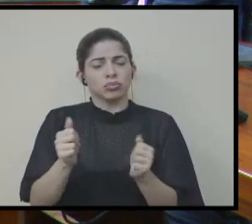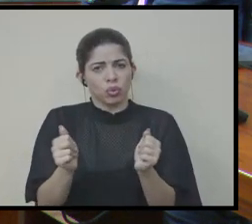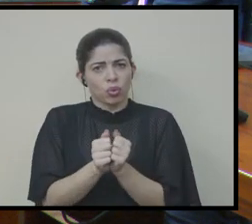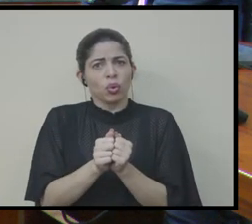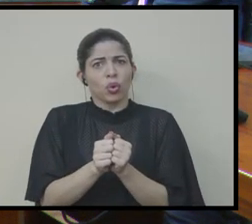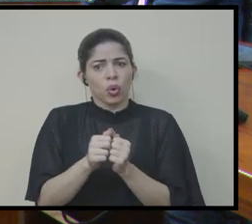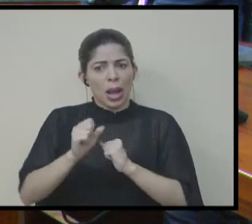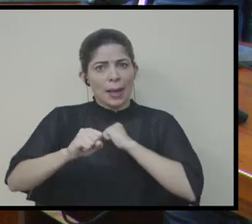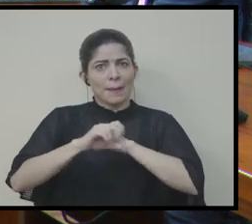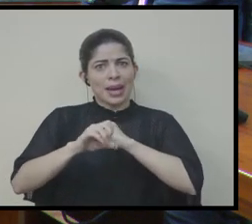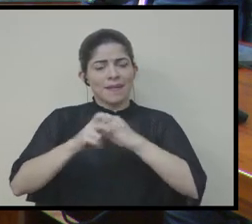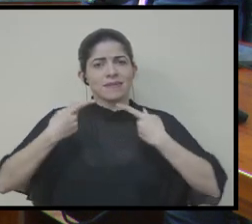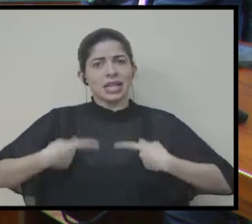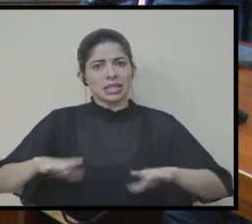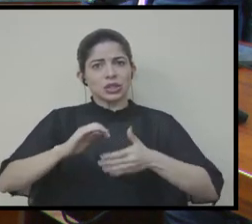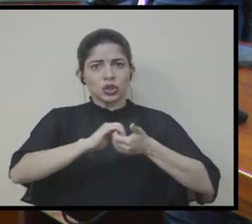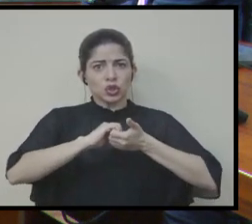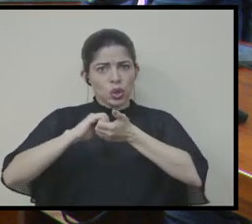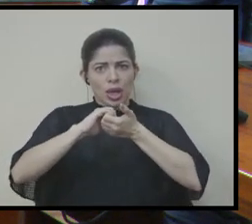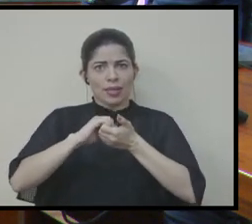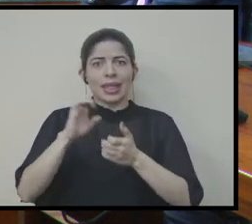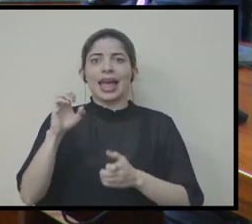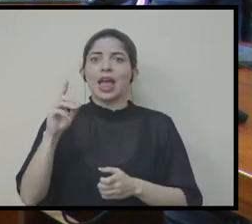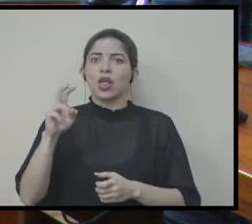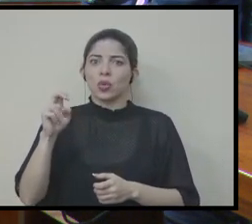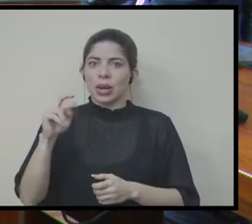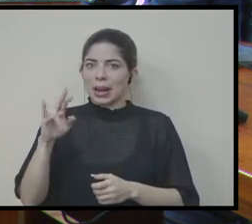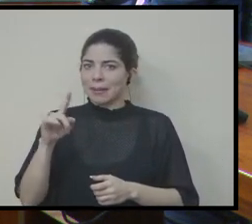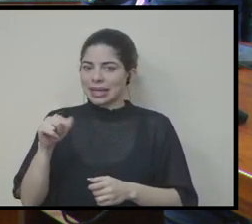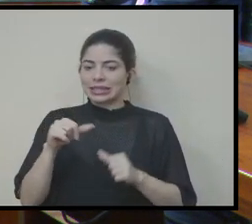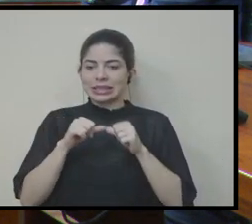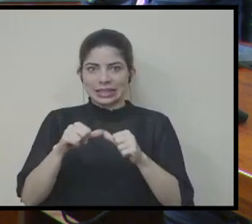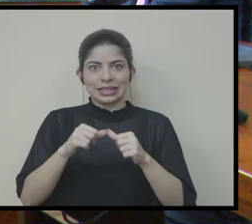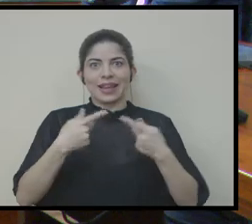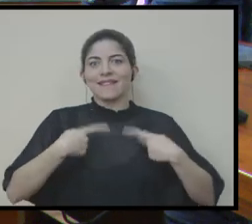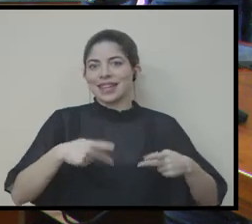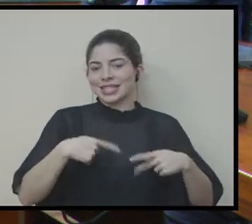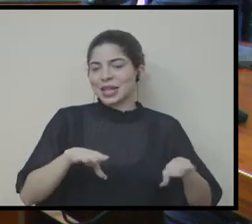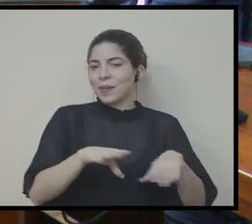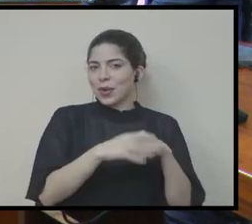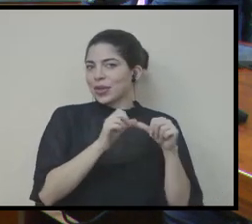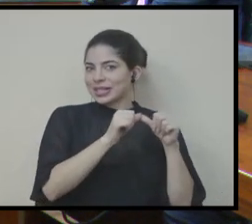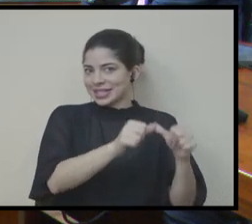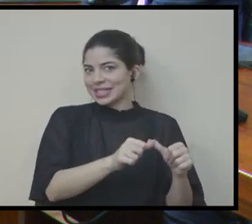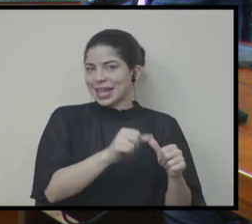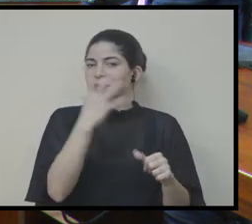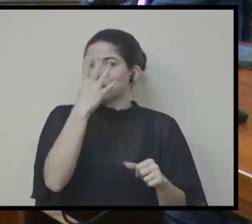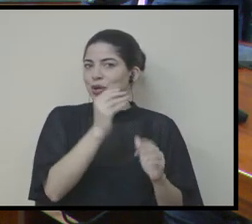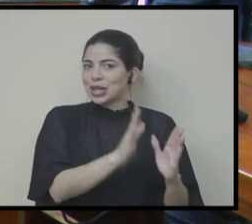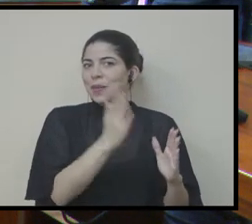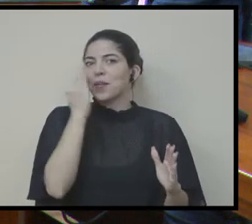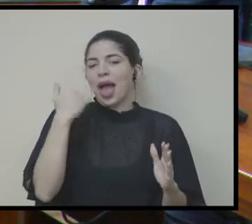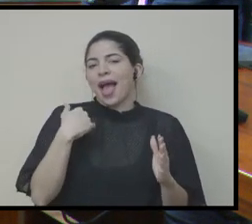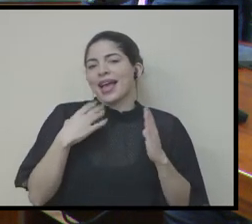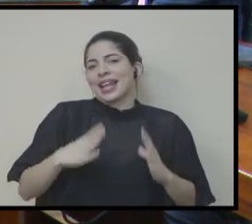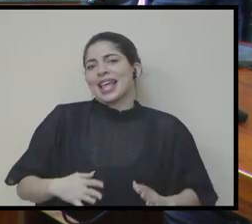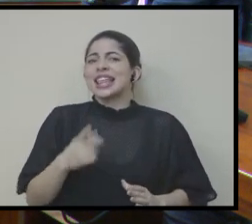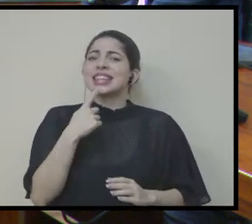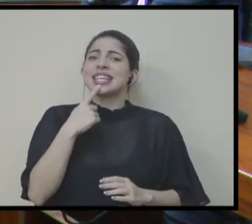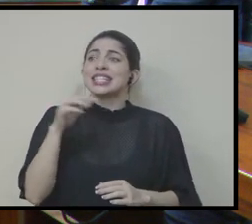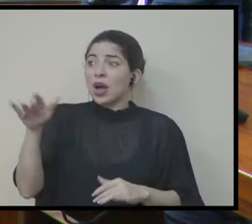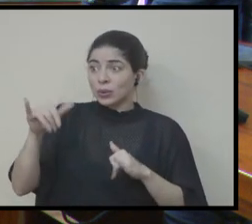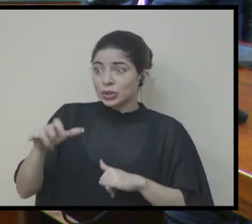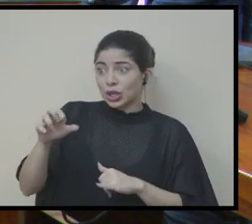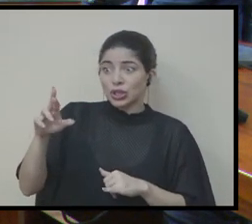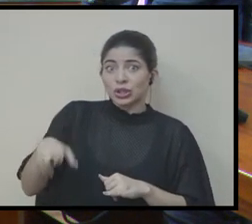con la campaña Vestite de Solidaridad. Edwin Ramírez sigue trabajando la línea de vestidos y bodas, y es bonito porque tengo clientes que me dicen, Edwin, estás en